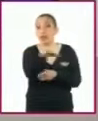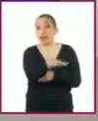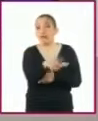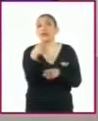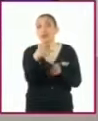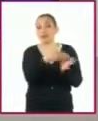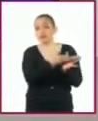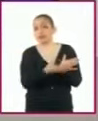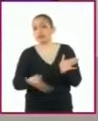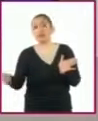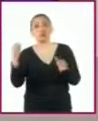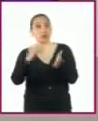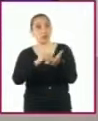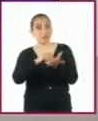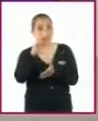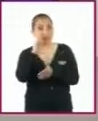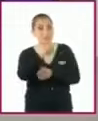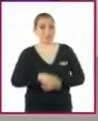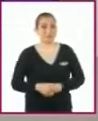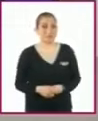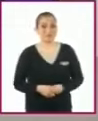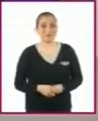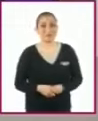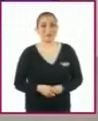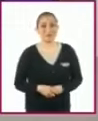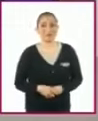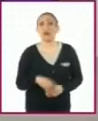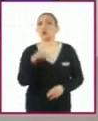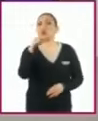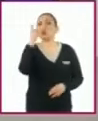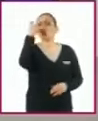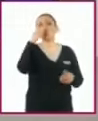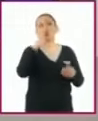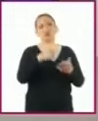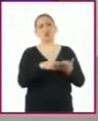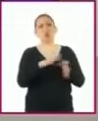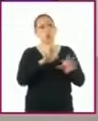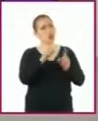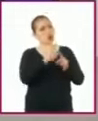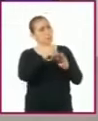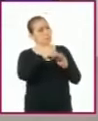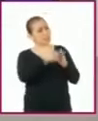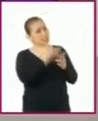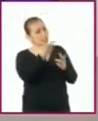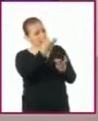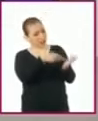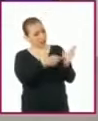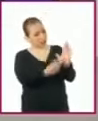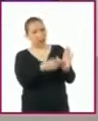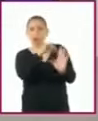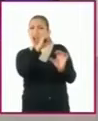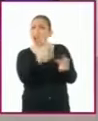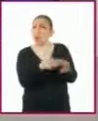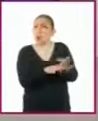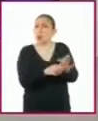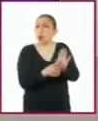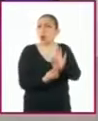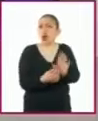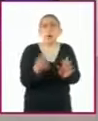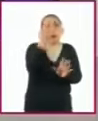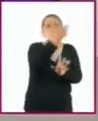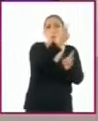han trascendido hasta nuestros tiempos. ¿Se han preguntado cuál es el origen de las representaciones artísticas? ¿En